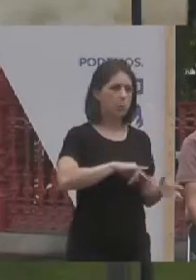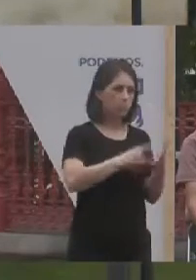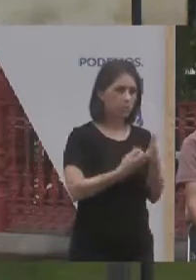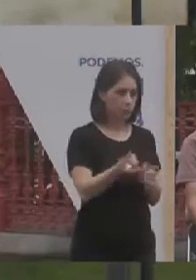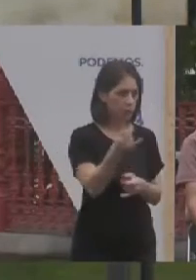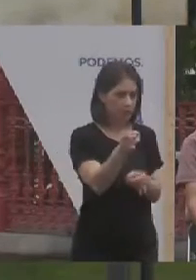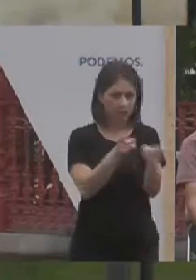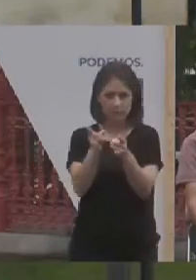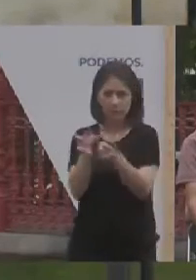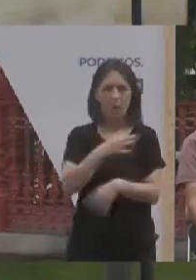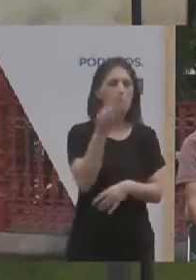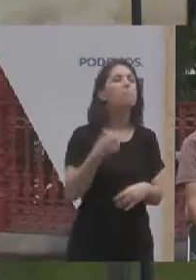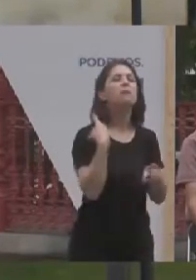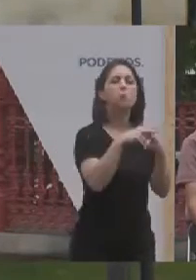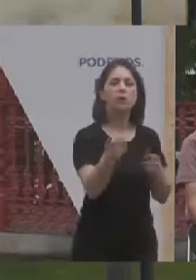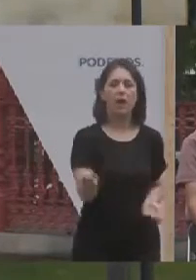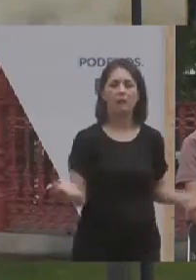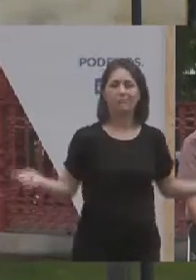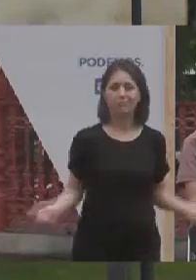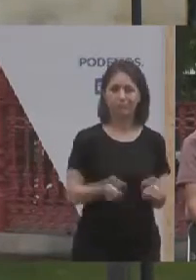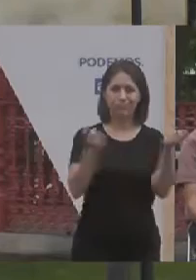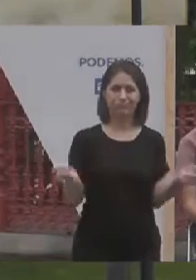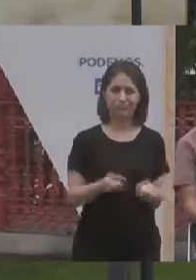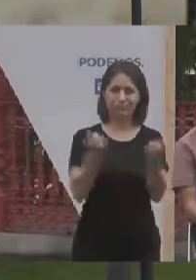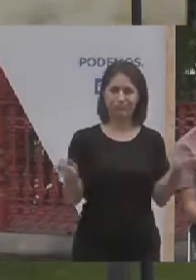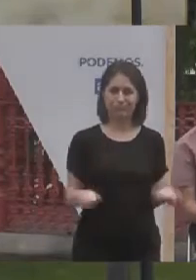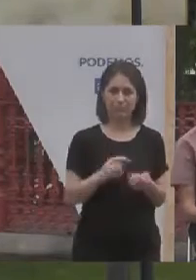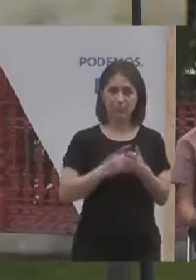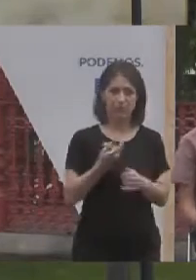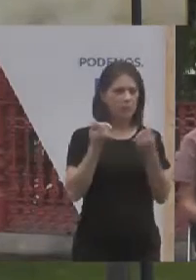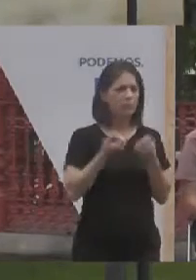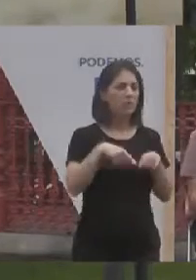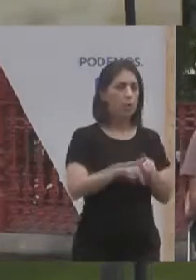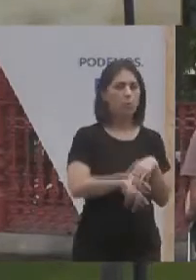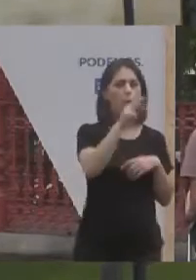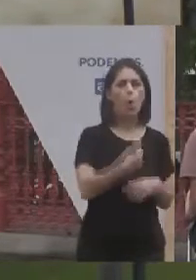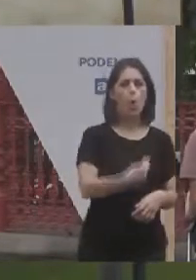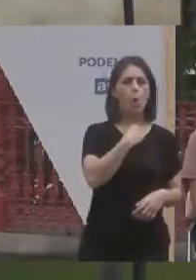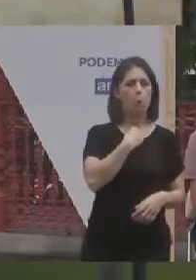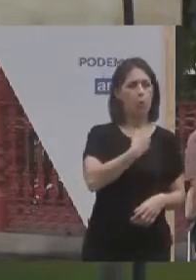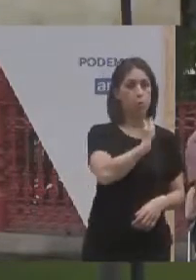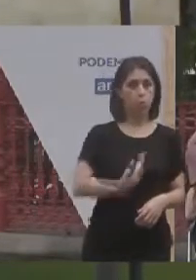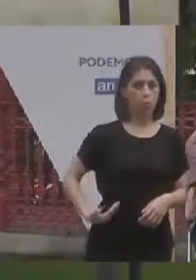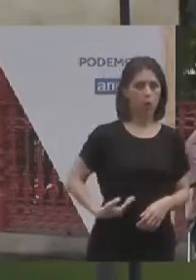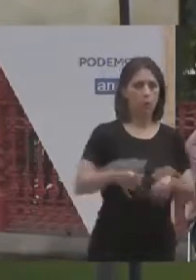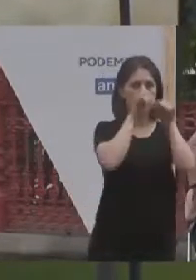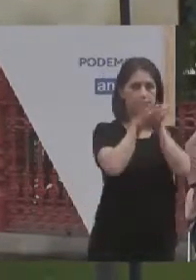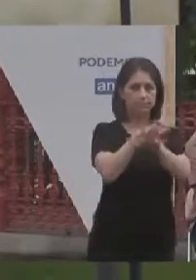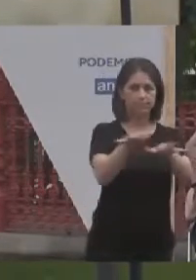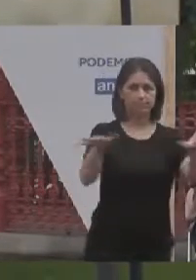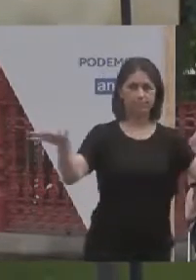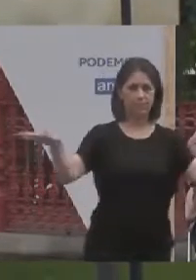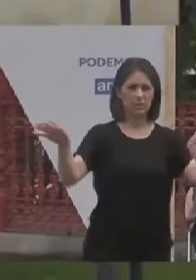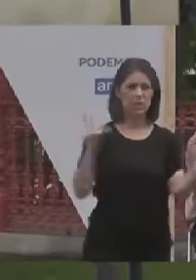aparato de propaganda política que transmite a voz do amo, non? E non só